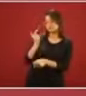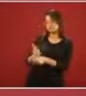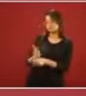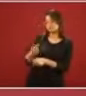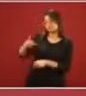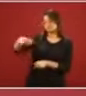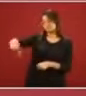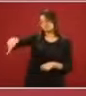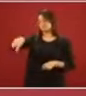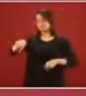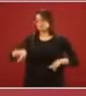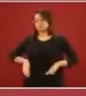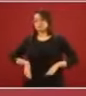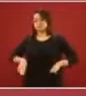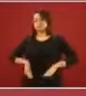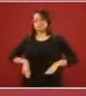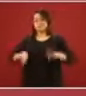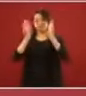que